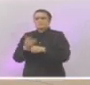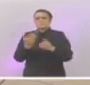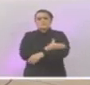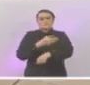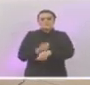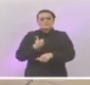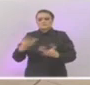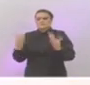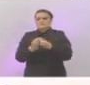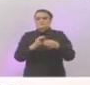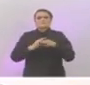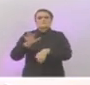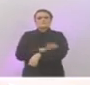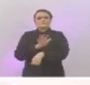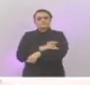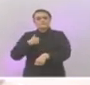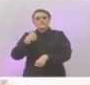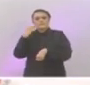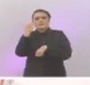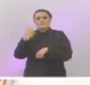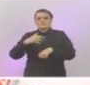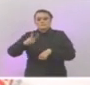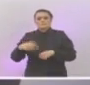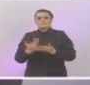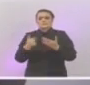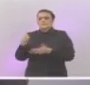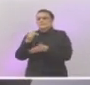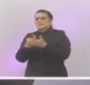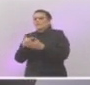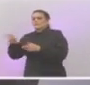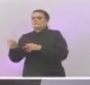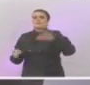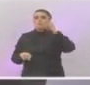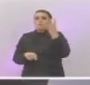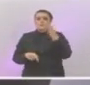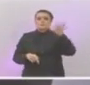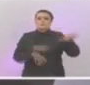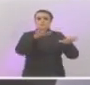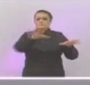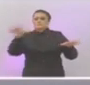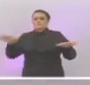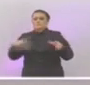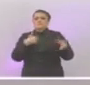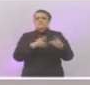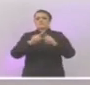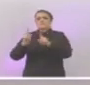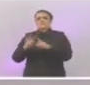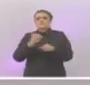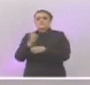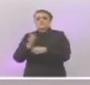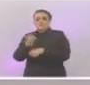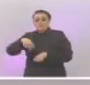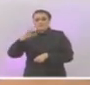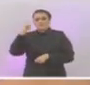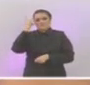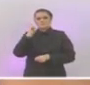de esfuerzos en tiempo real con los subcentros ubicados en las cuatro regiones del Estado. Esto se reflejará en